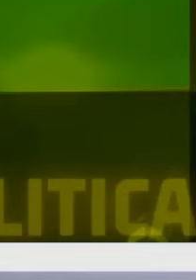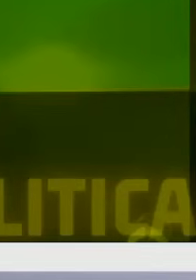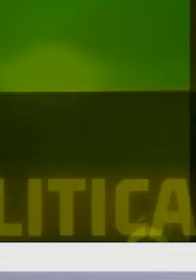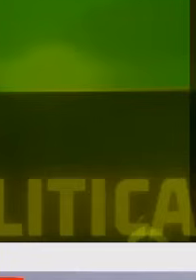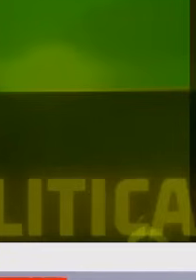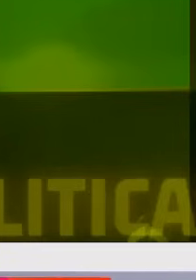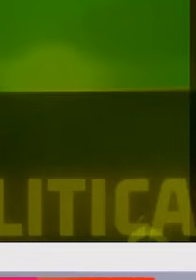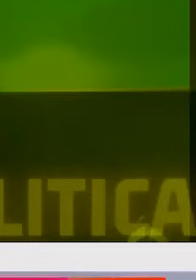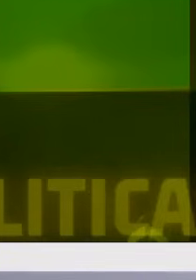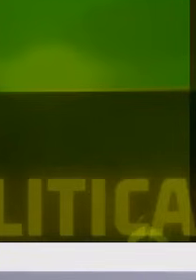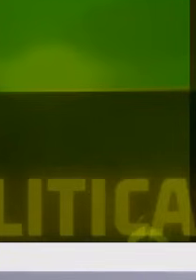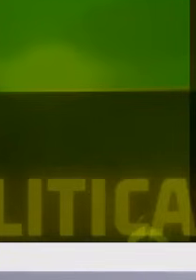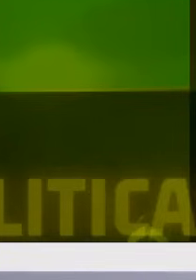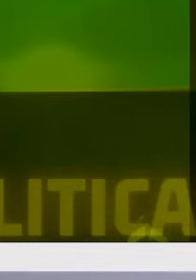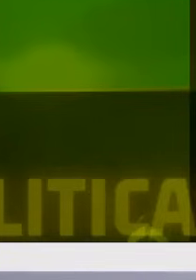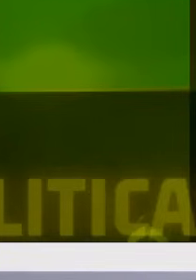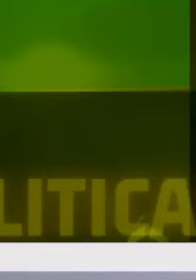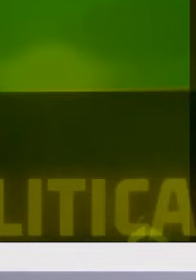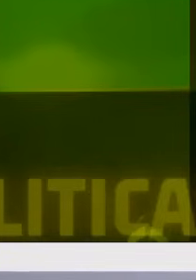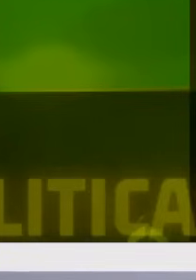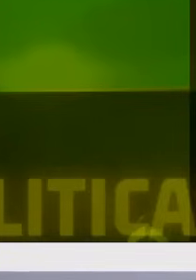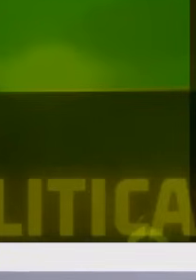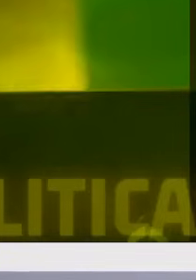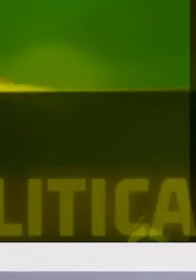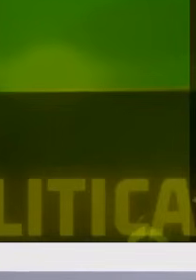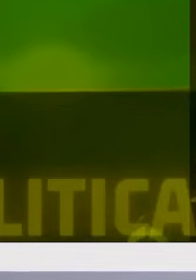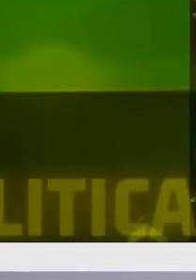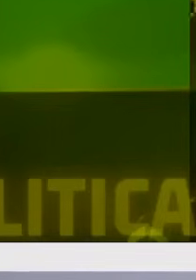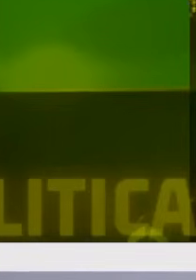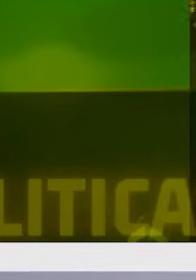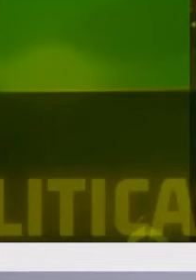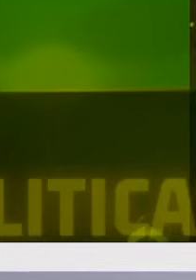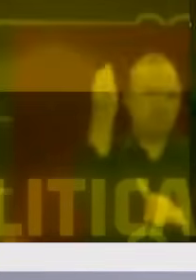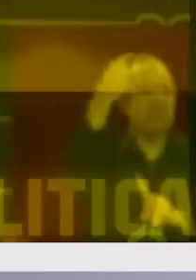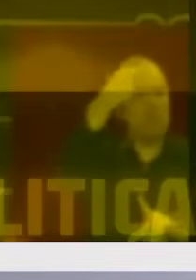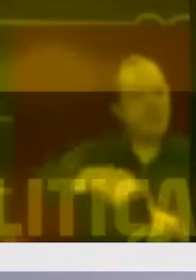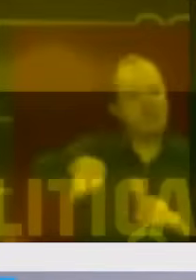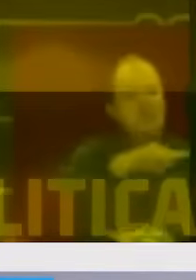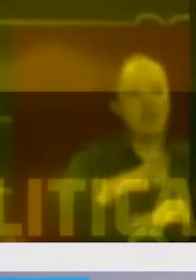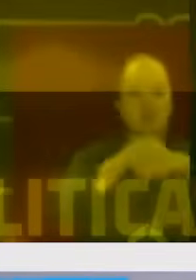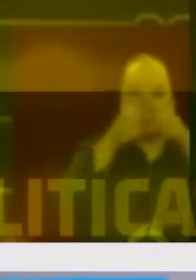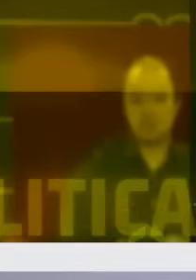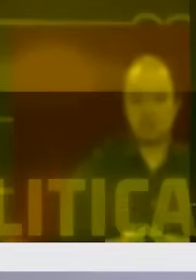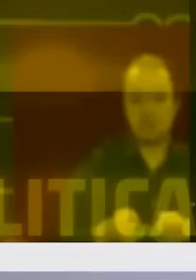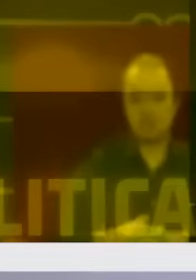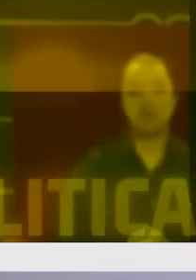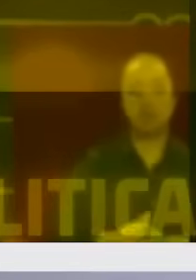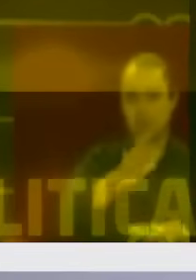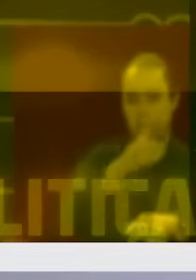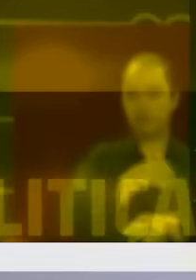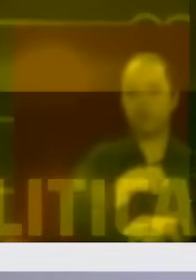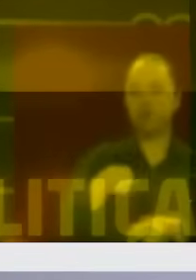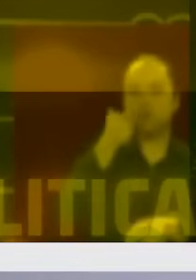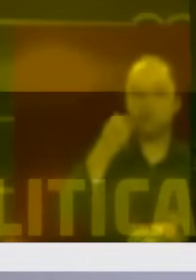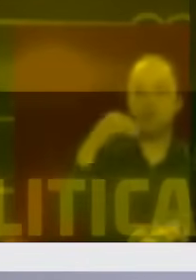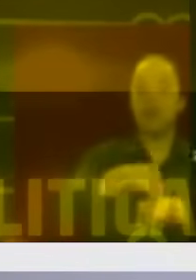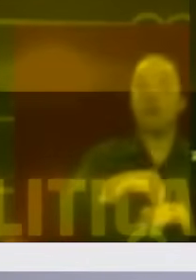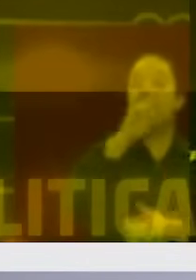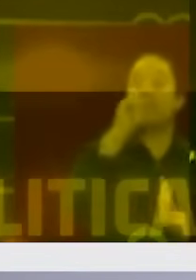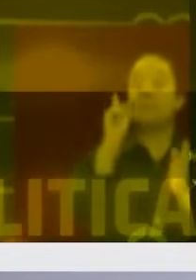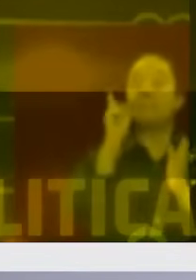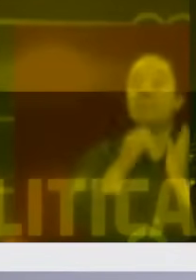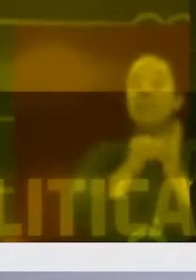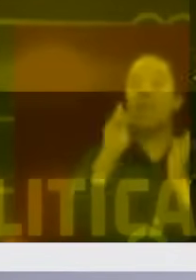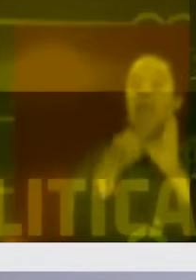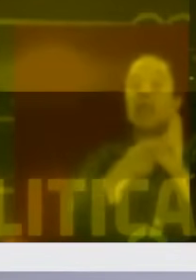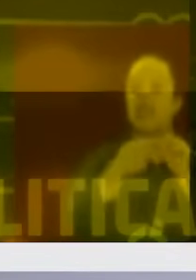ni tan explosivo. ¿Cómo se sintió usted, candidata? Pues yo me sentí bien, disculpen por la voz, ya ves que estoy un poco mal. Uh-huh.